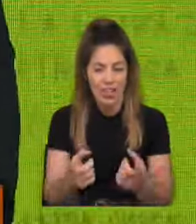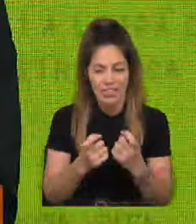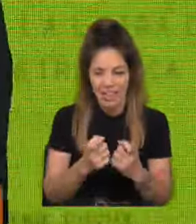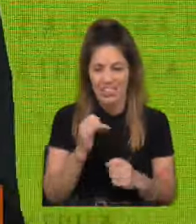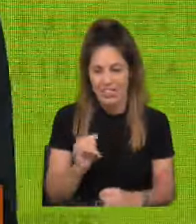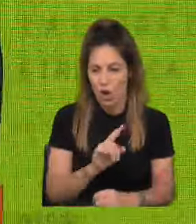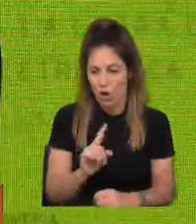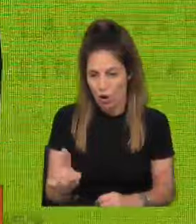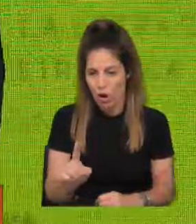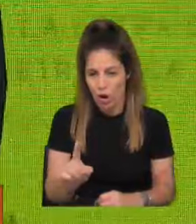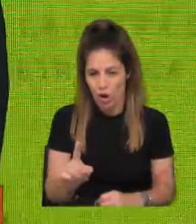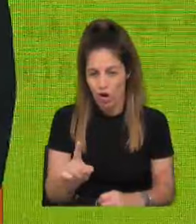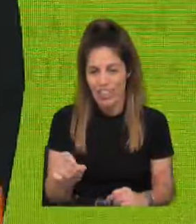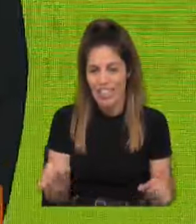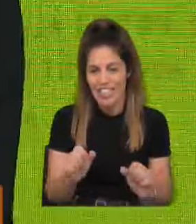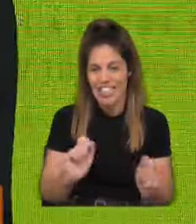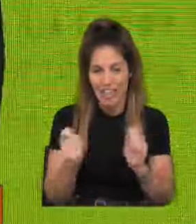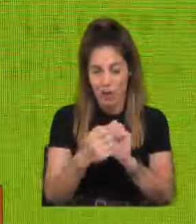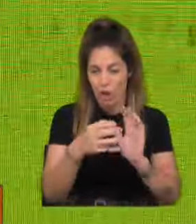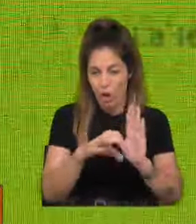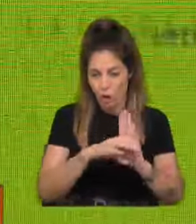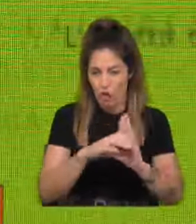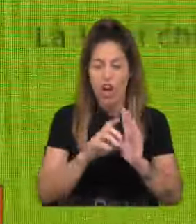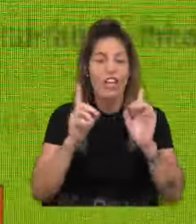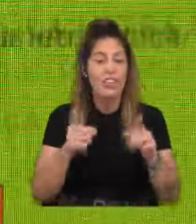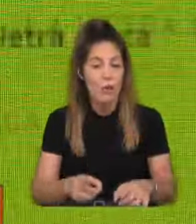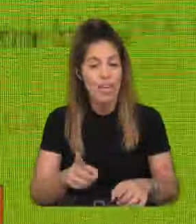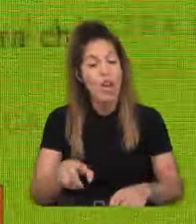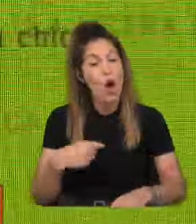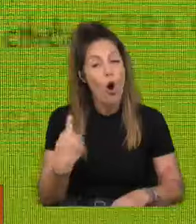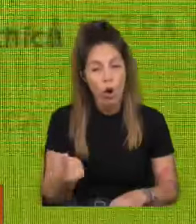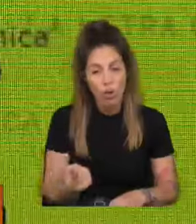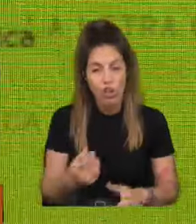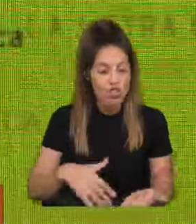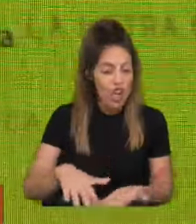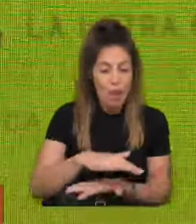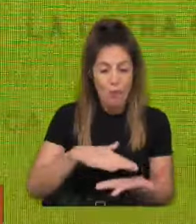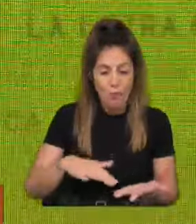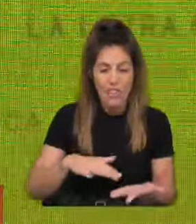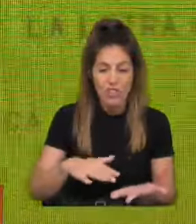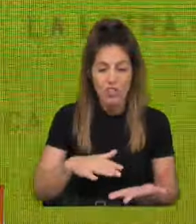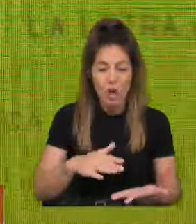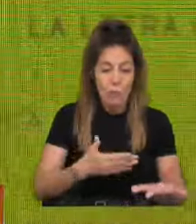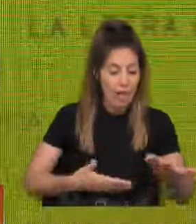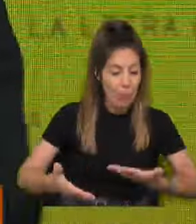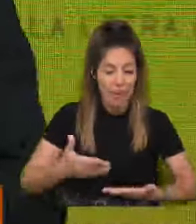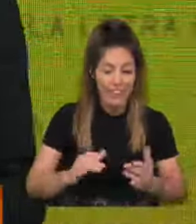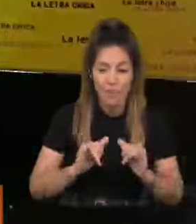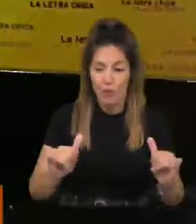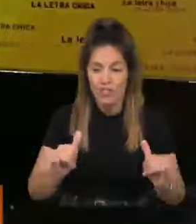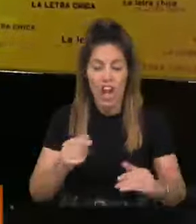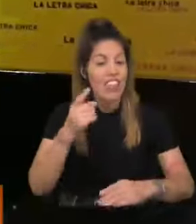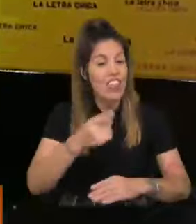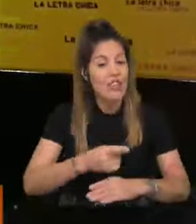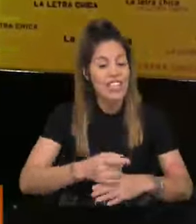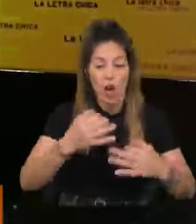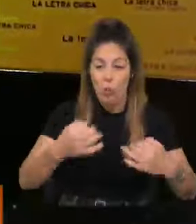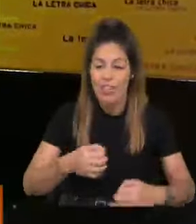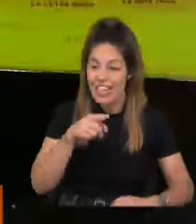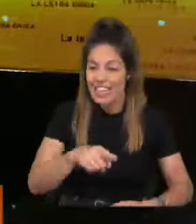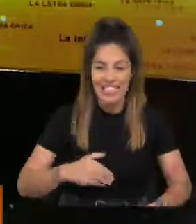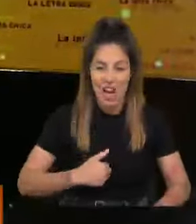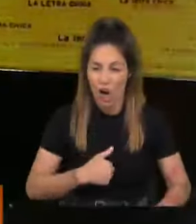pertinencia de las de la enmienda constitucional sino que también hay otros espacios de socialización de información que deberían estar cumpliendo esa